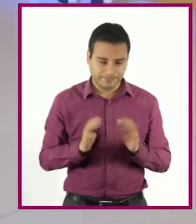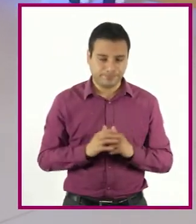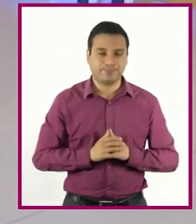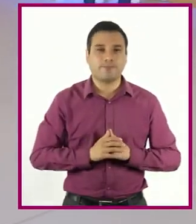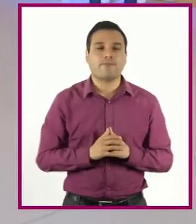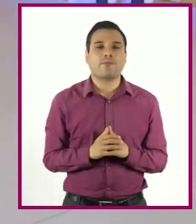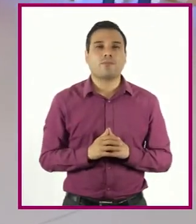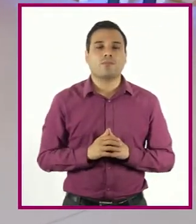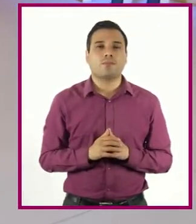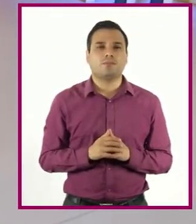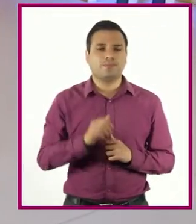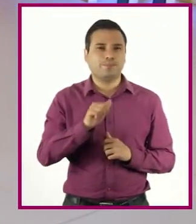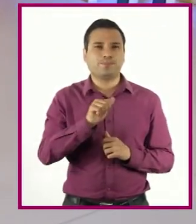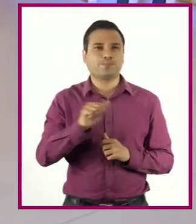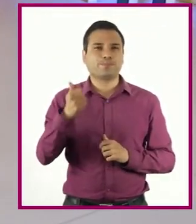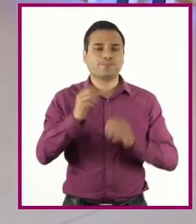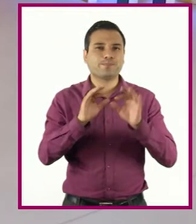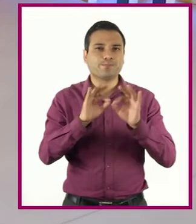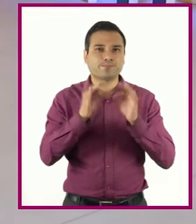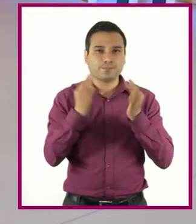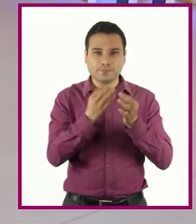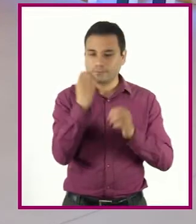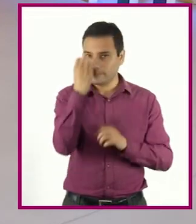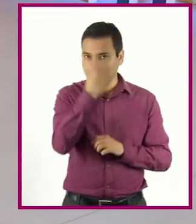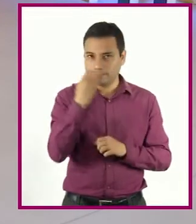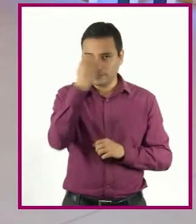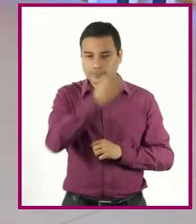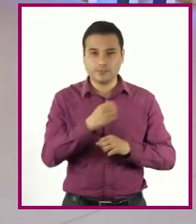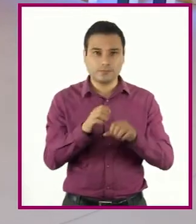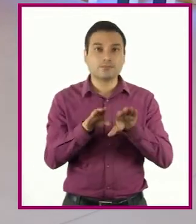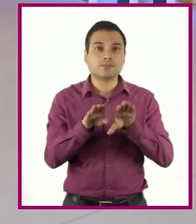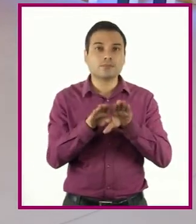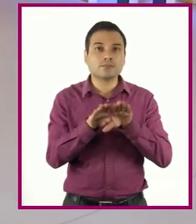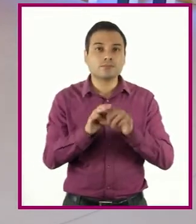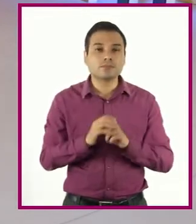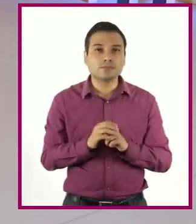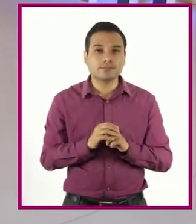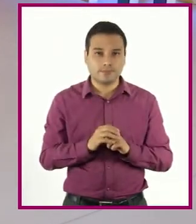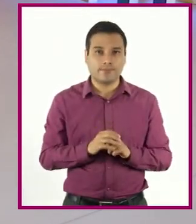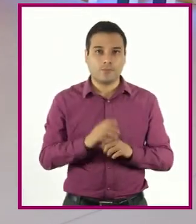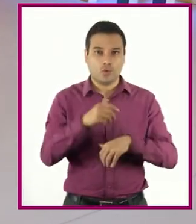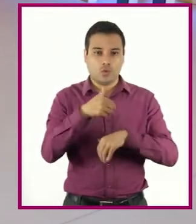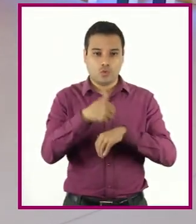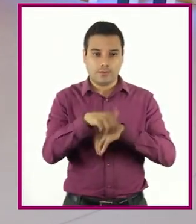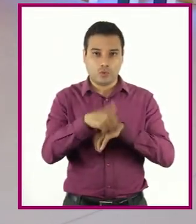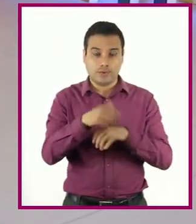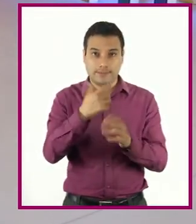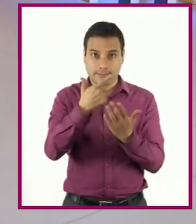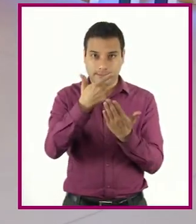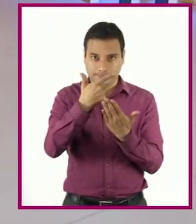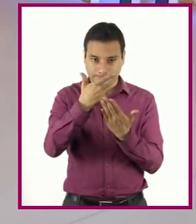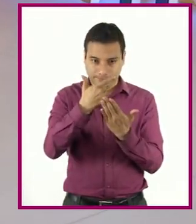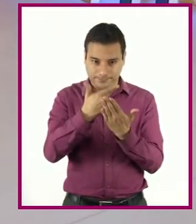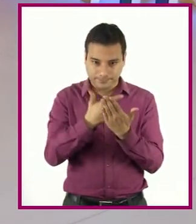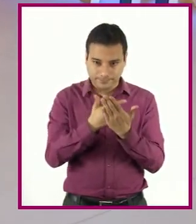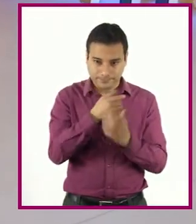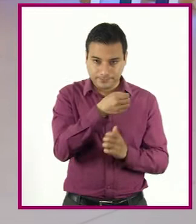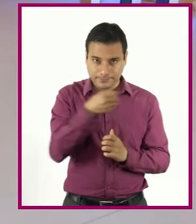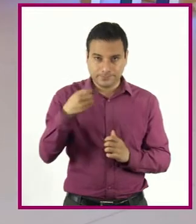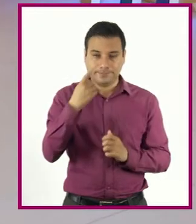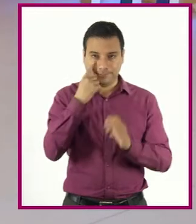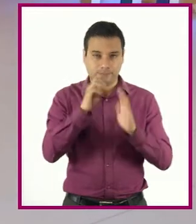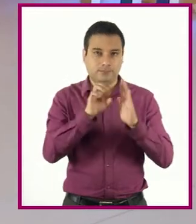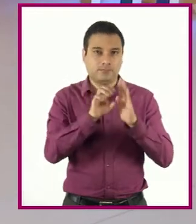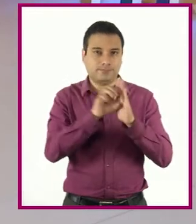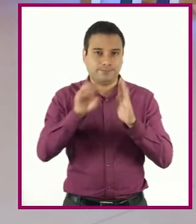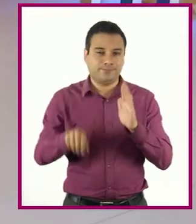la comprobación entre dos cantidades es al ordenar una lista de números. En el presente,